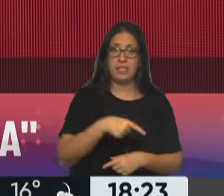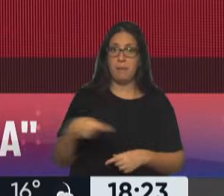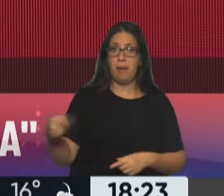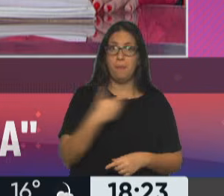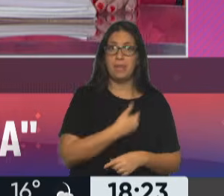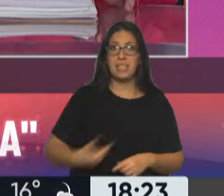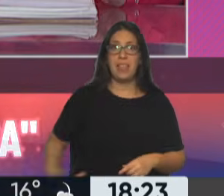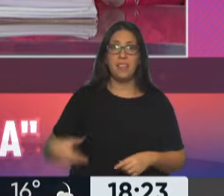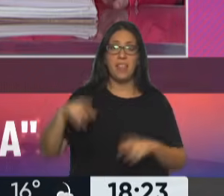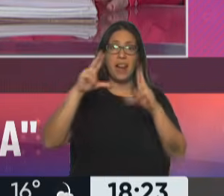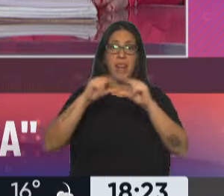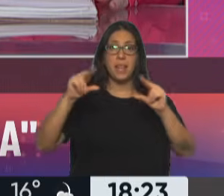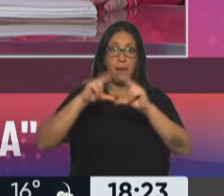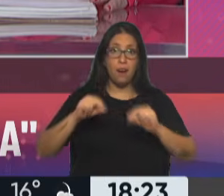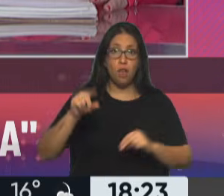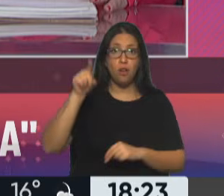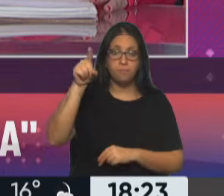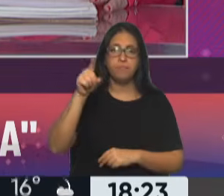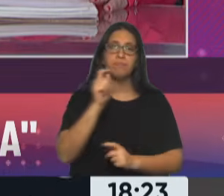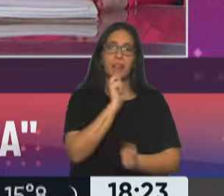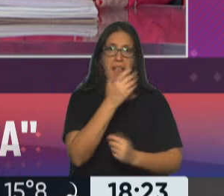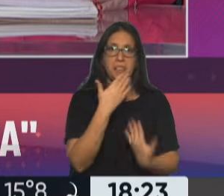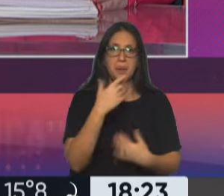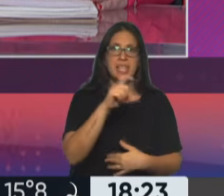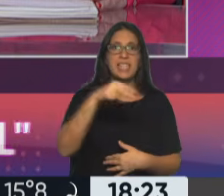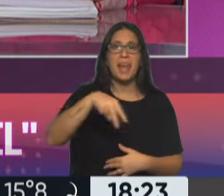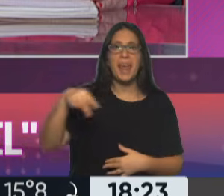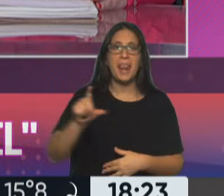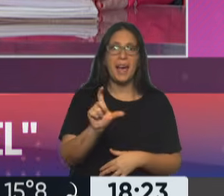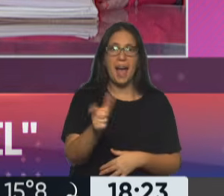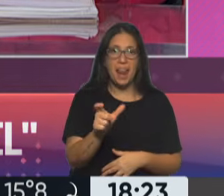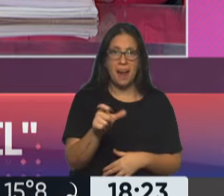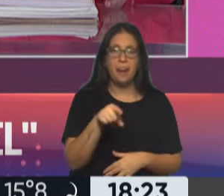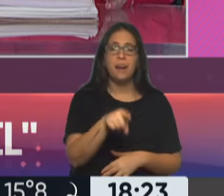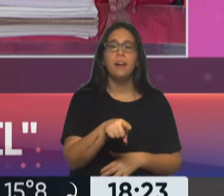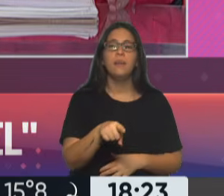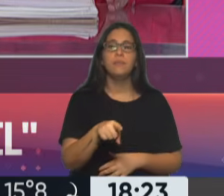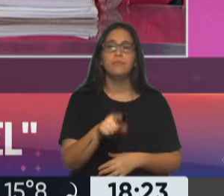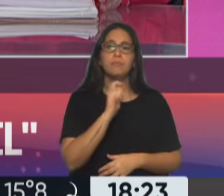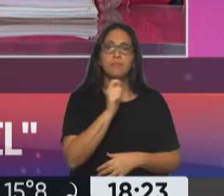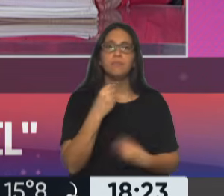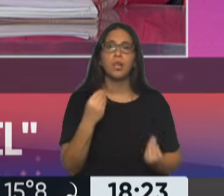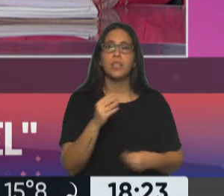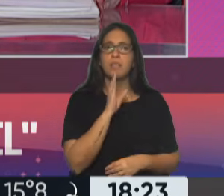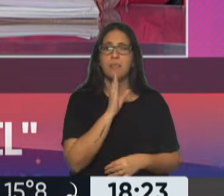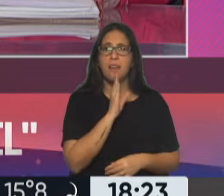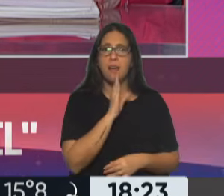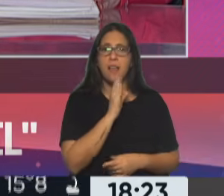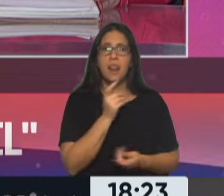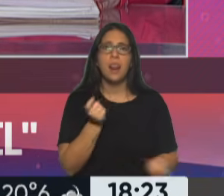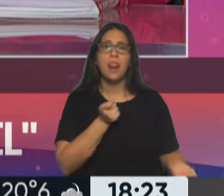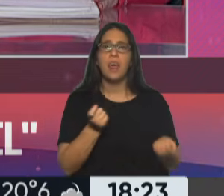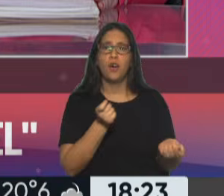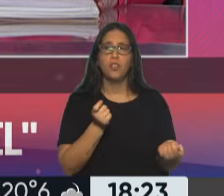presidente libanés, Joseph Aoun, le dio una entrevista a CNN donde él decía que, bueno, que está, porque, claro, Israel negocia con el